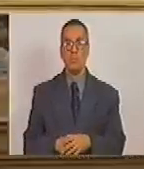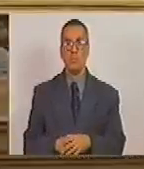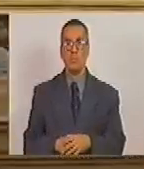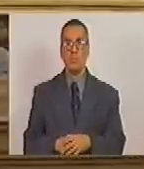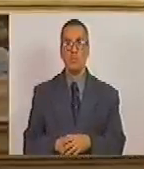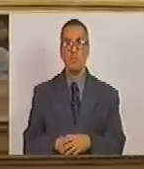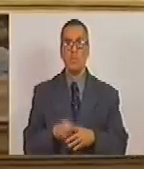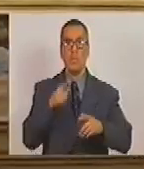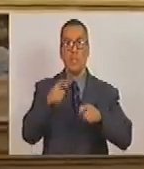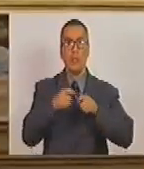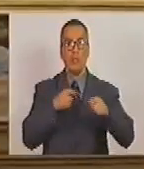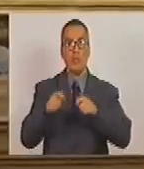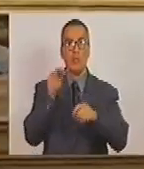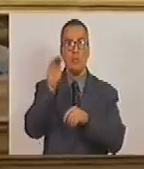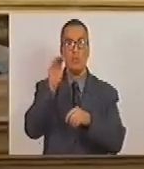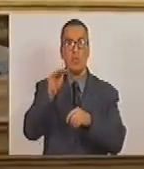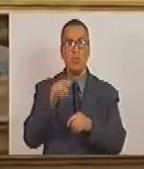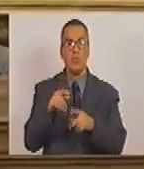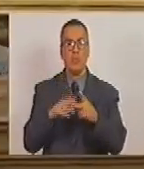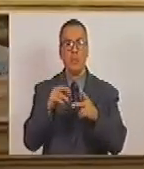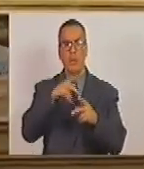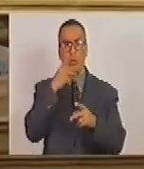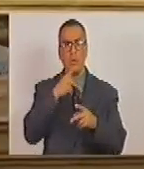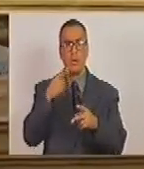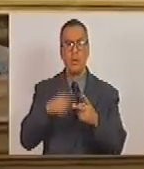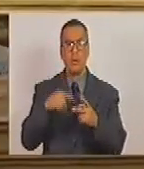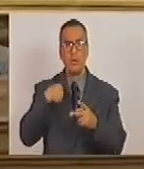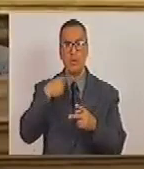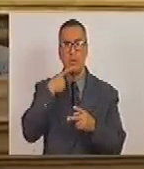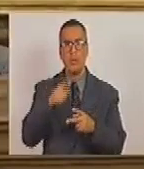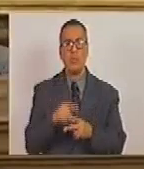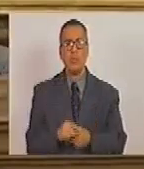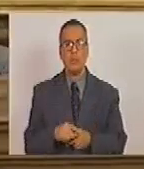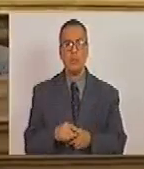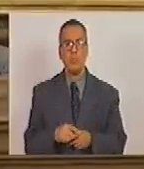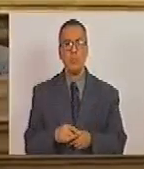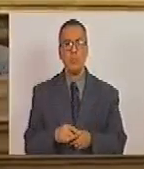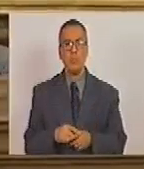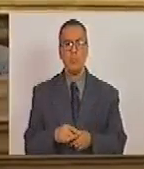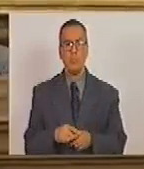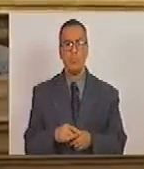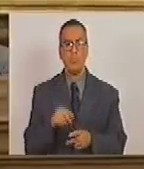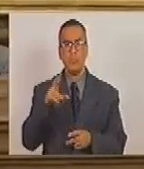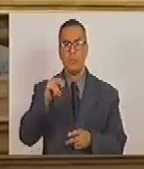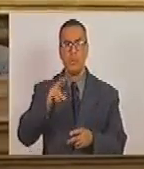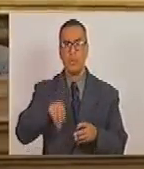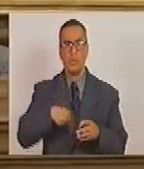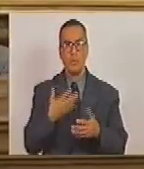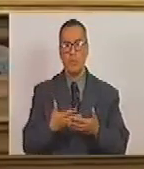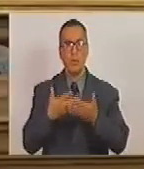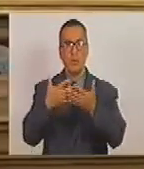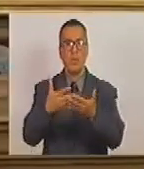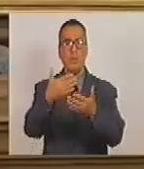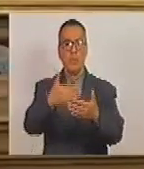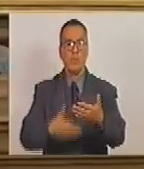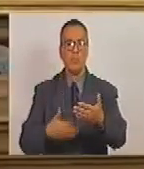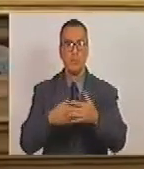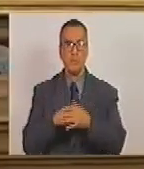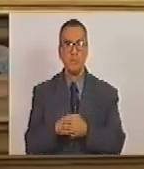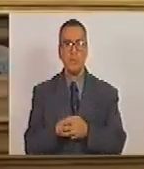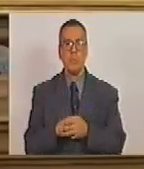¿Ese poder Movimiento Futuro es un partido político, diputado? No. No puede consignarse